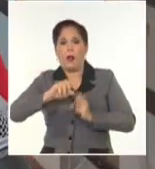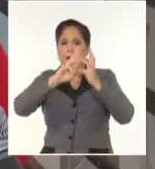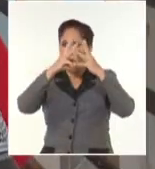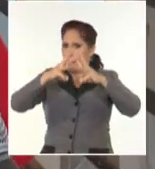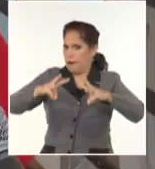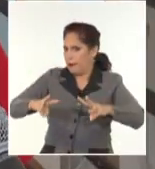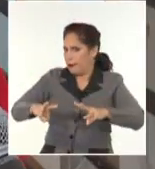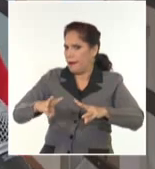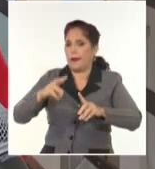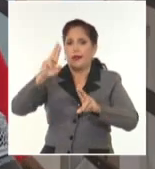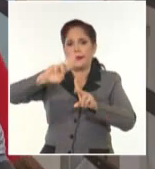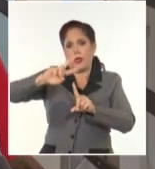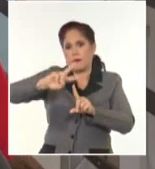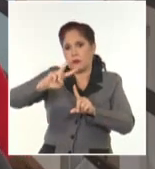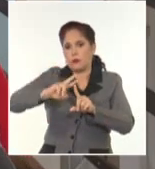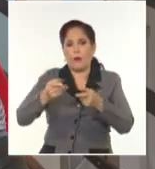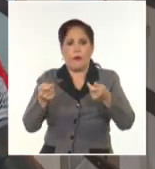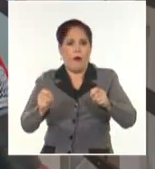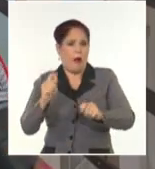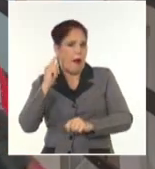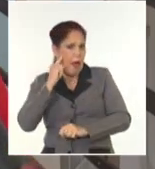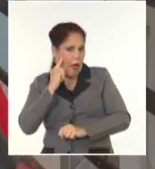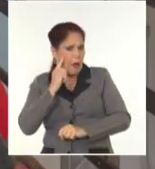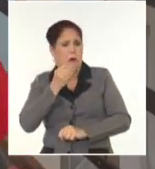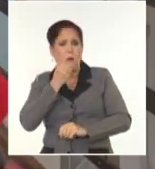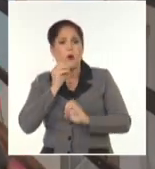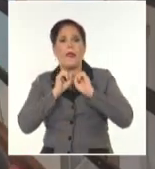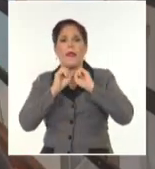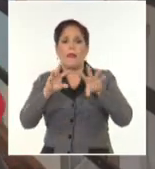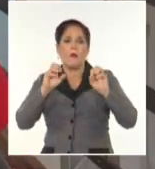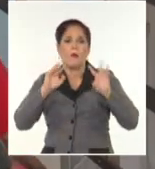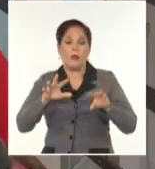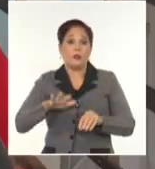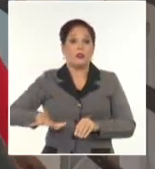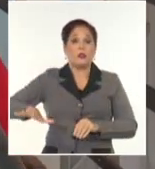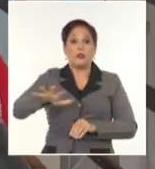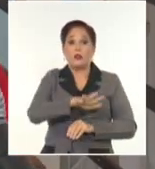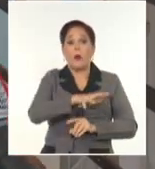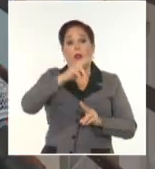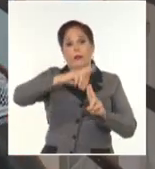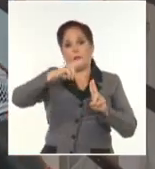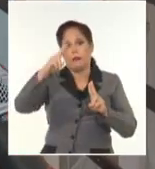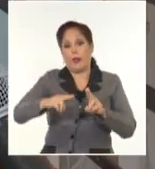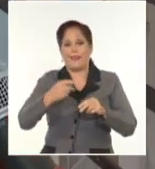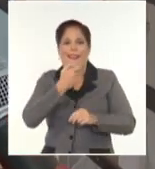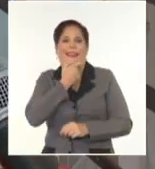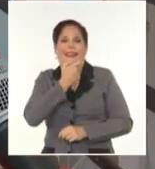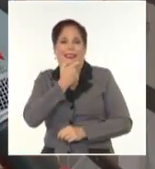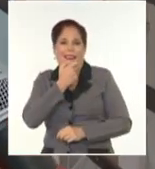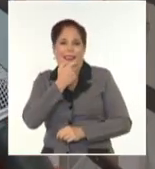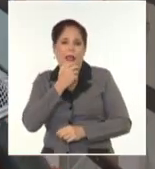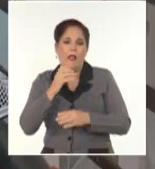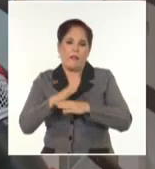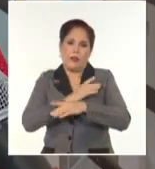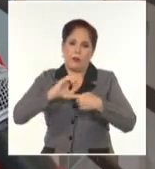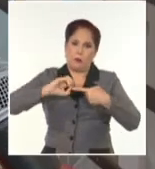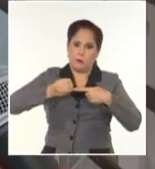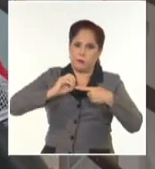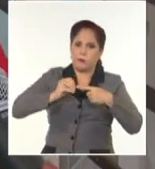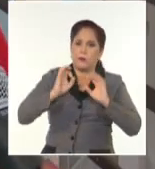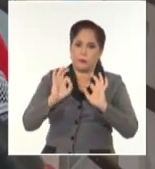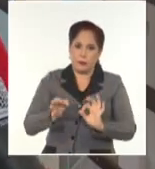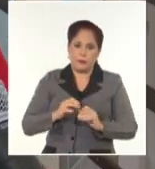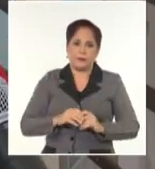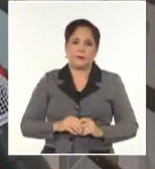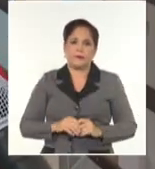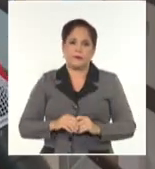los medios de difusión puedan hacerse eco de esta simultaneidad que tendremos en todas las provincias desde el arte del payaso,